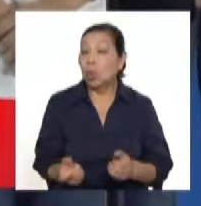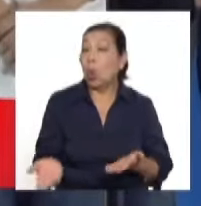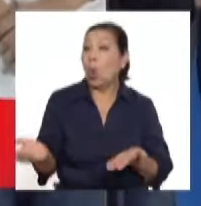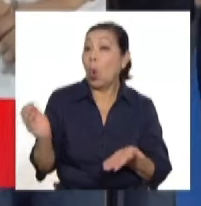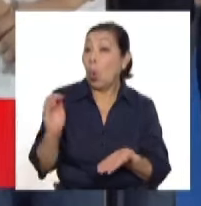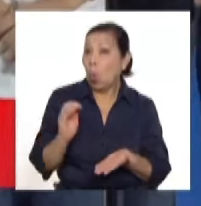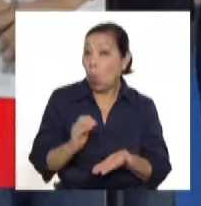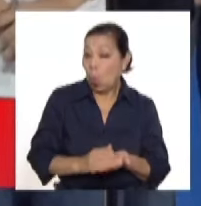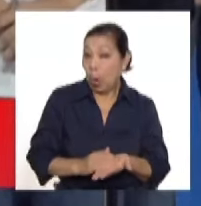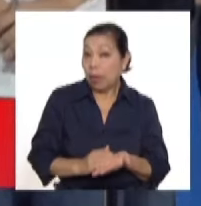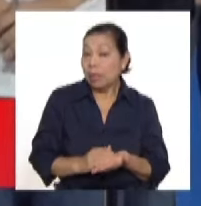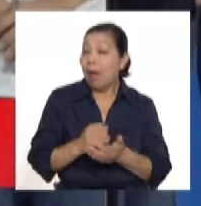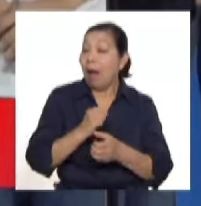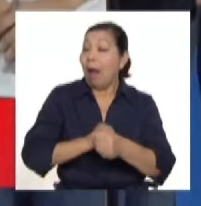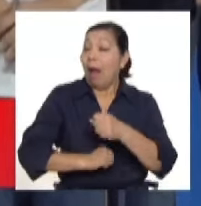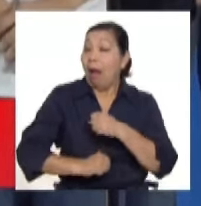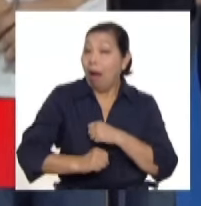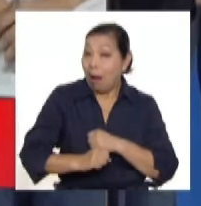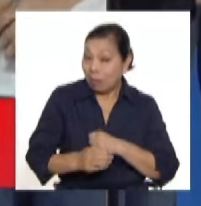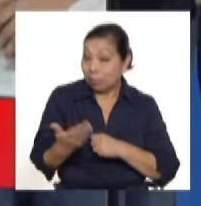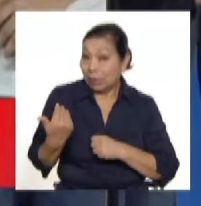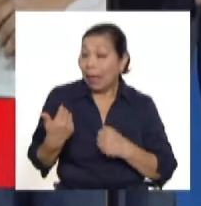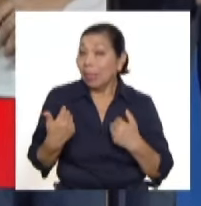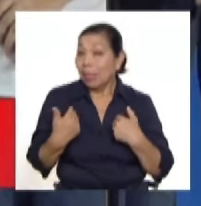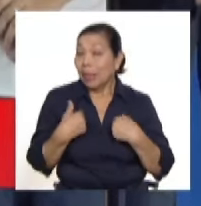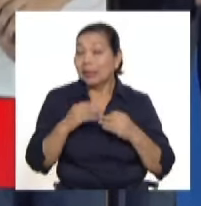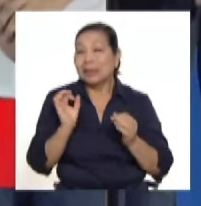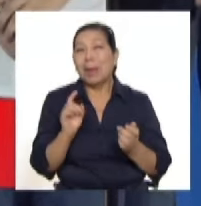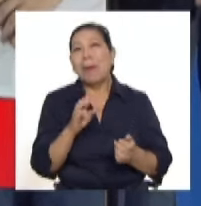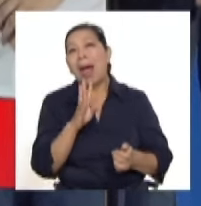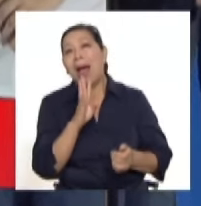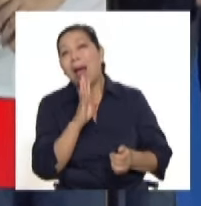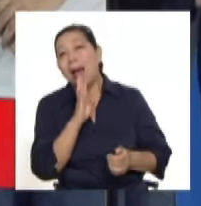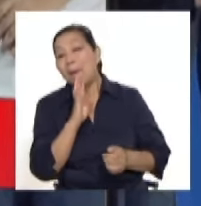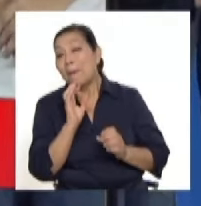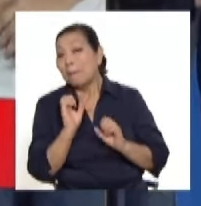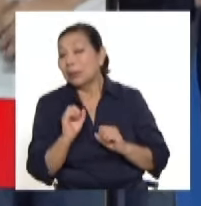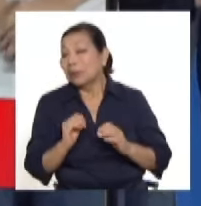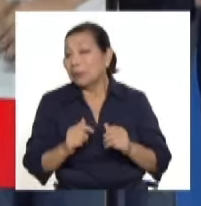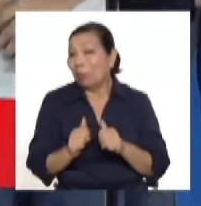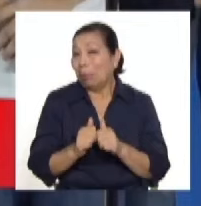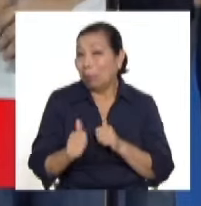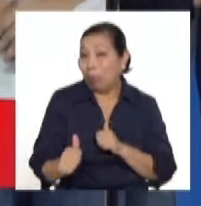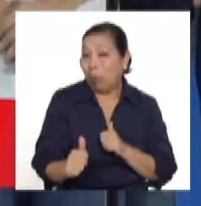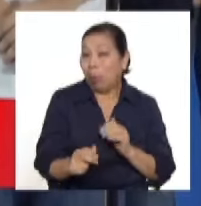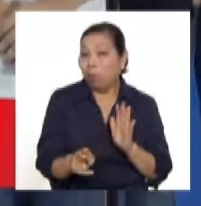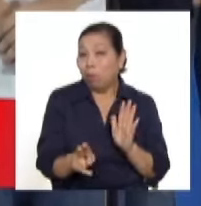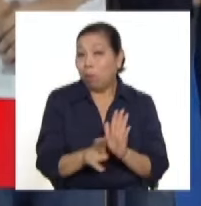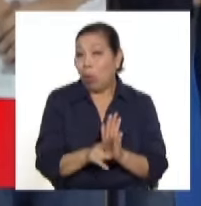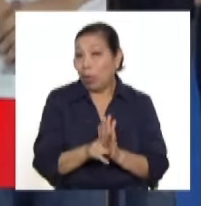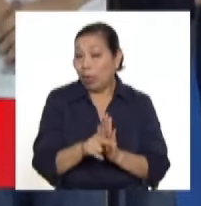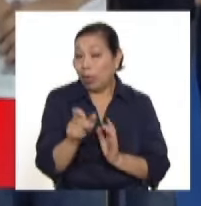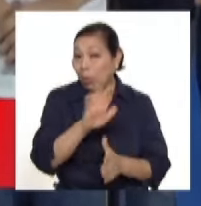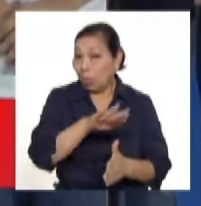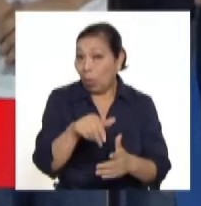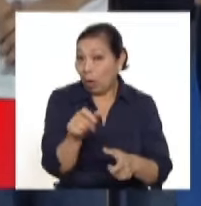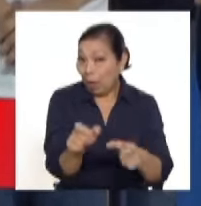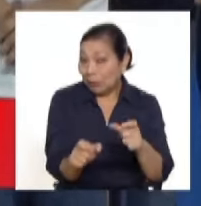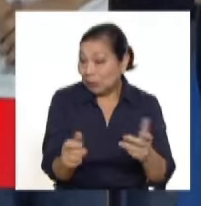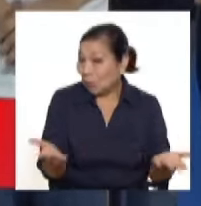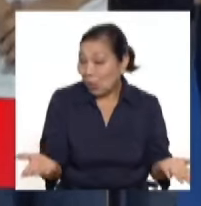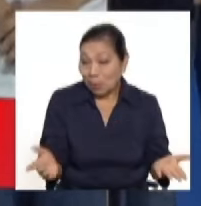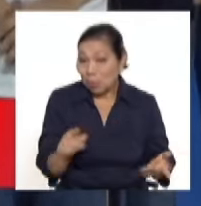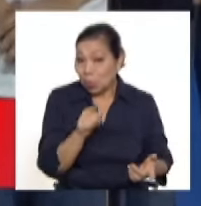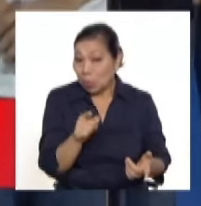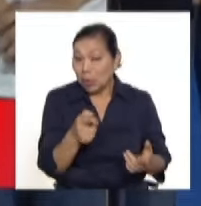vuelve a hacer lo que durante años nos tienen acostumbrados y se aleja de la voluntad popular,